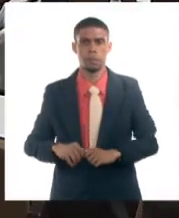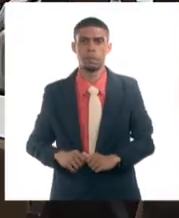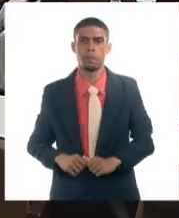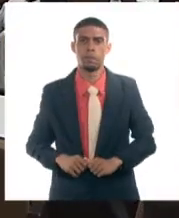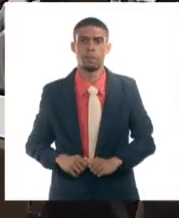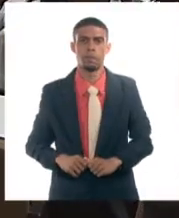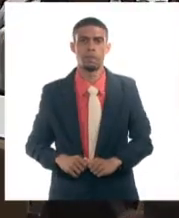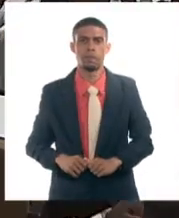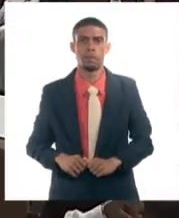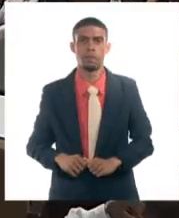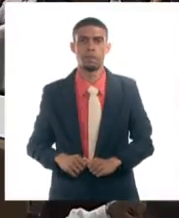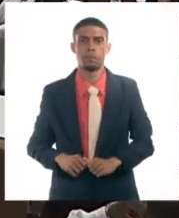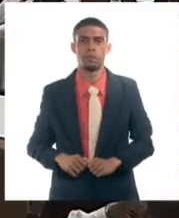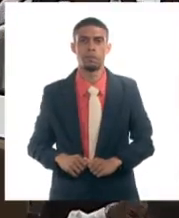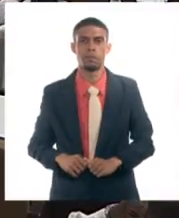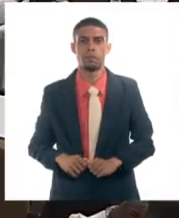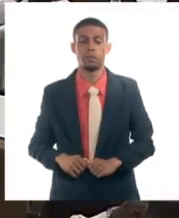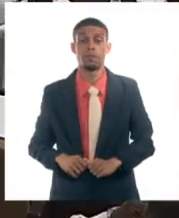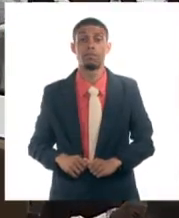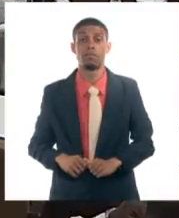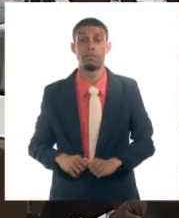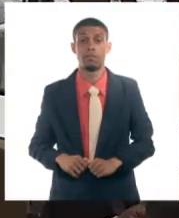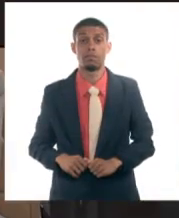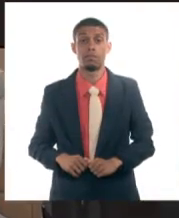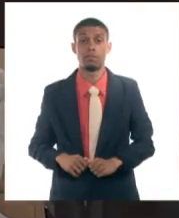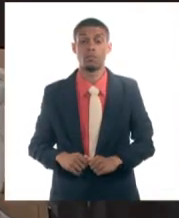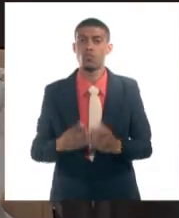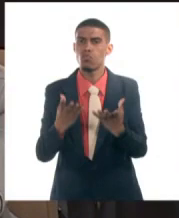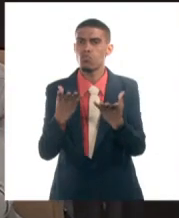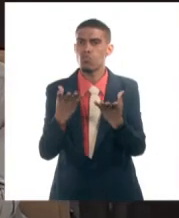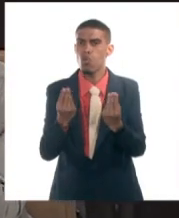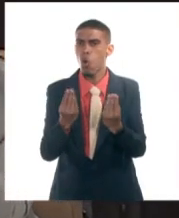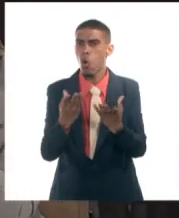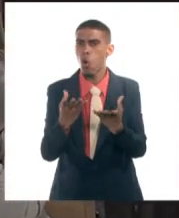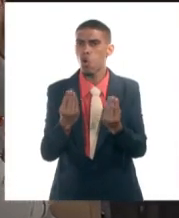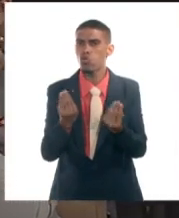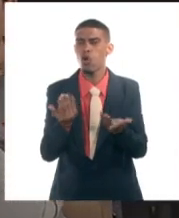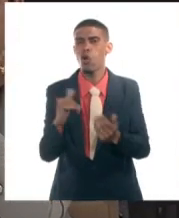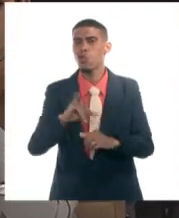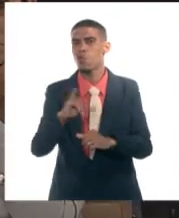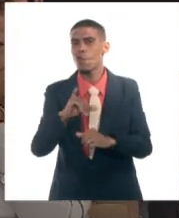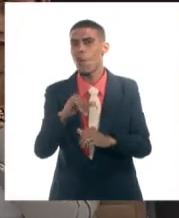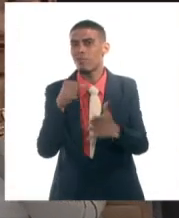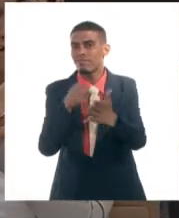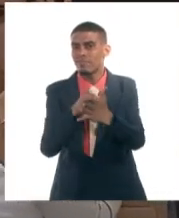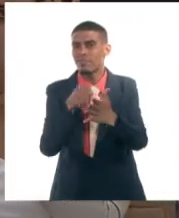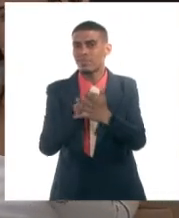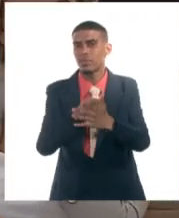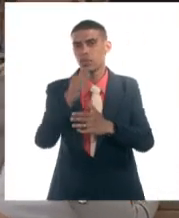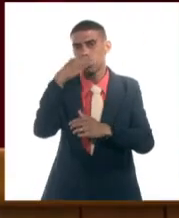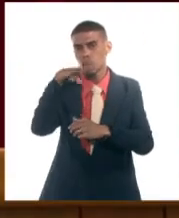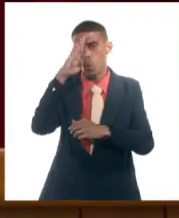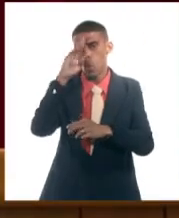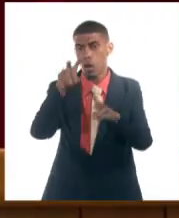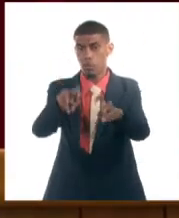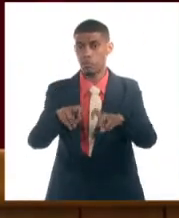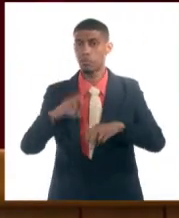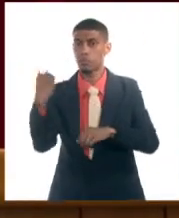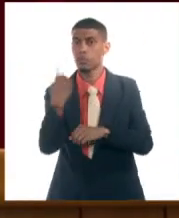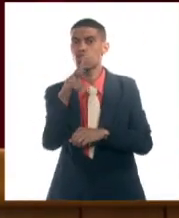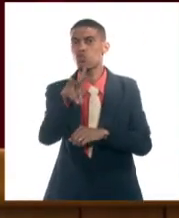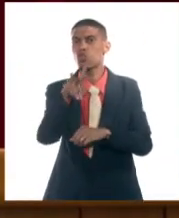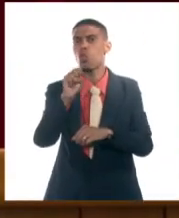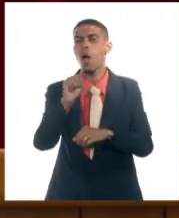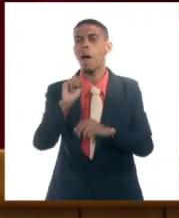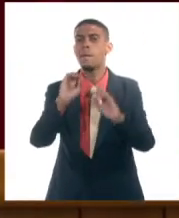En medio de los grandes desafíos que enfrenta Cuba como nación, se debate en la Asamblea Nacional del Poder Popular una política para